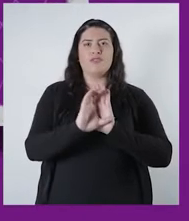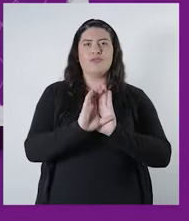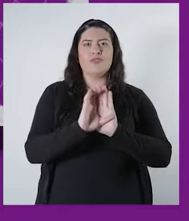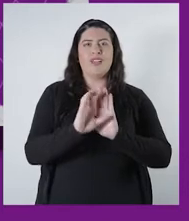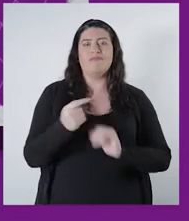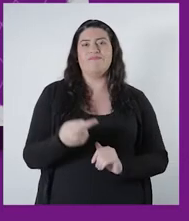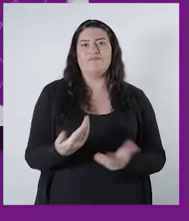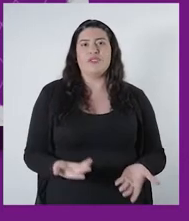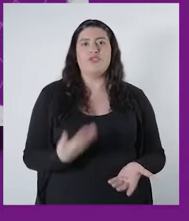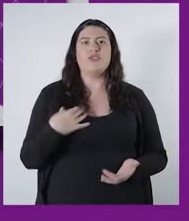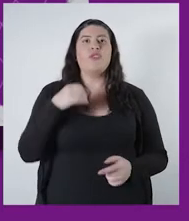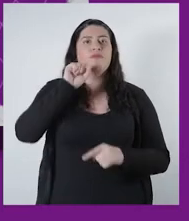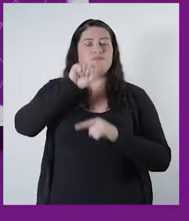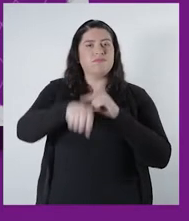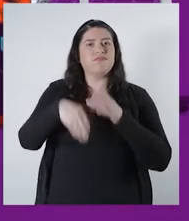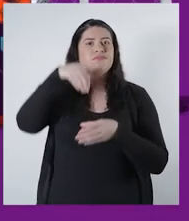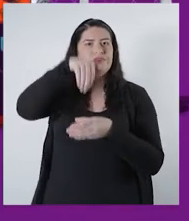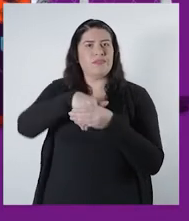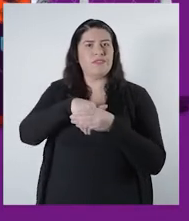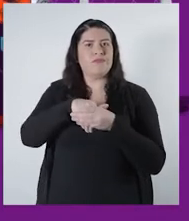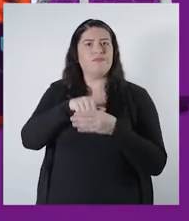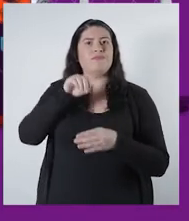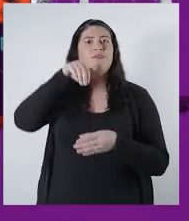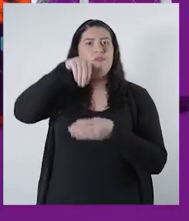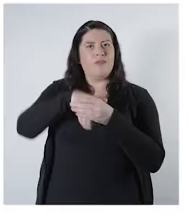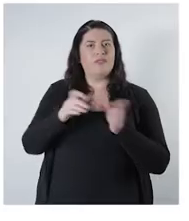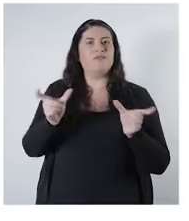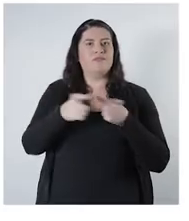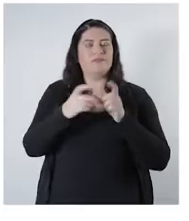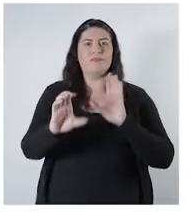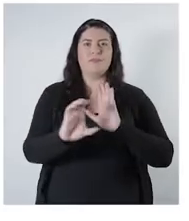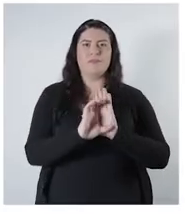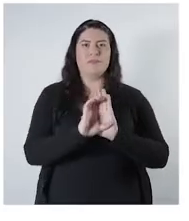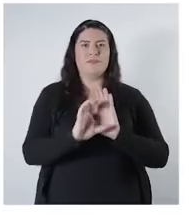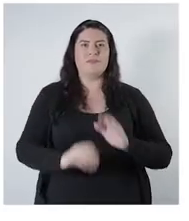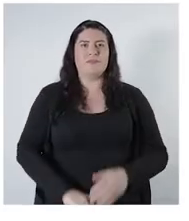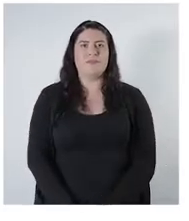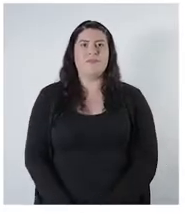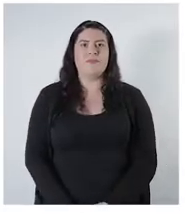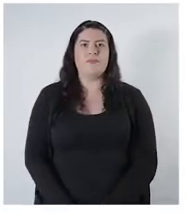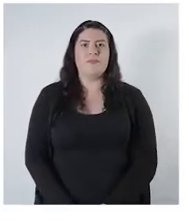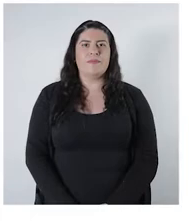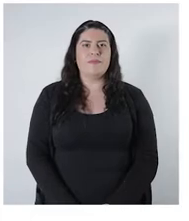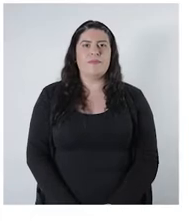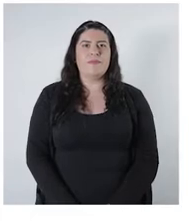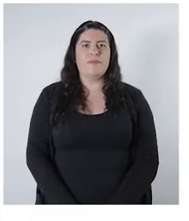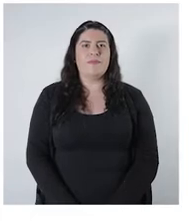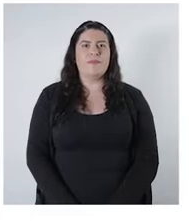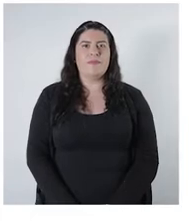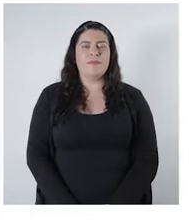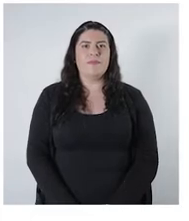Constitucional. Por eso voto apruebo, voto convención constitucional.